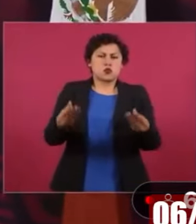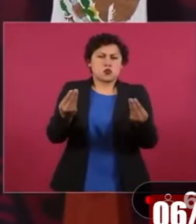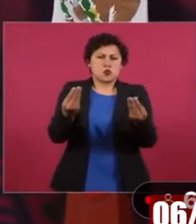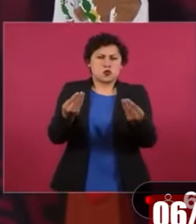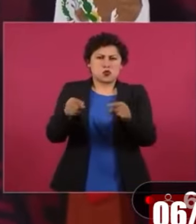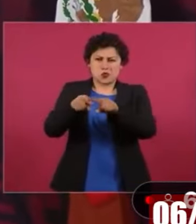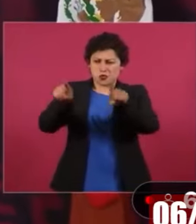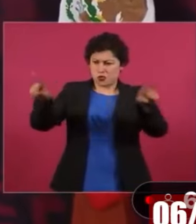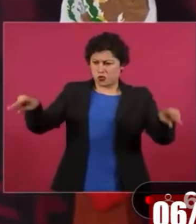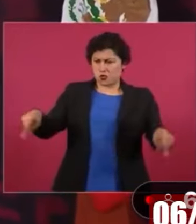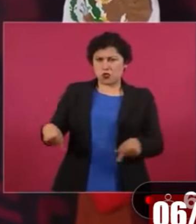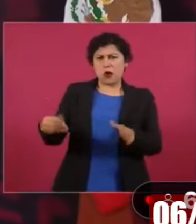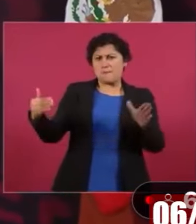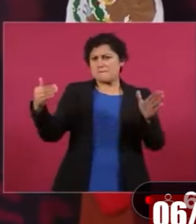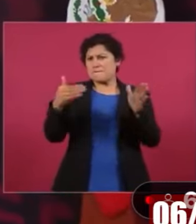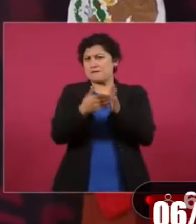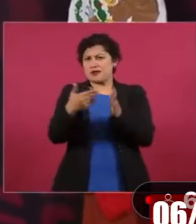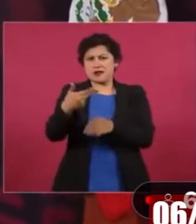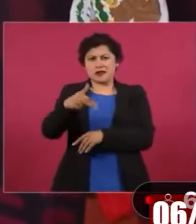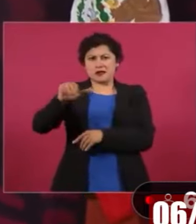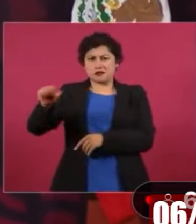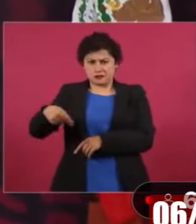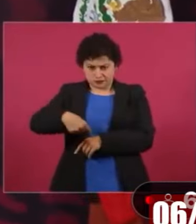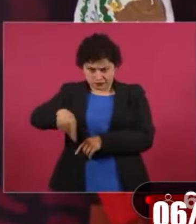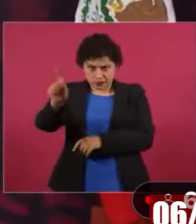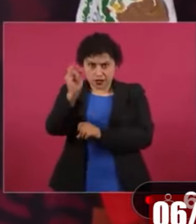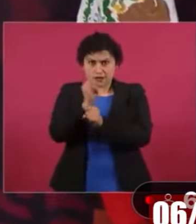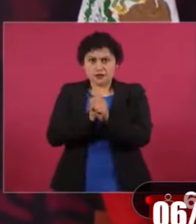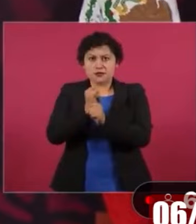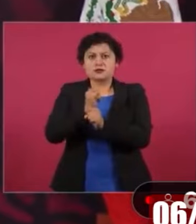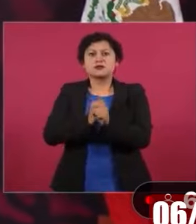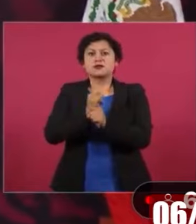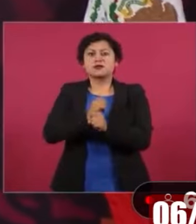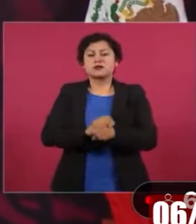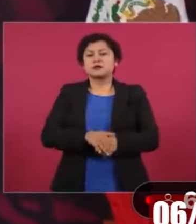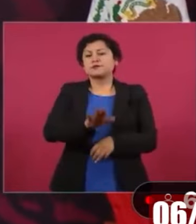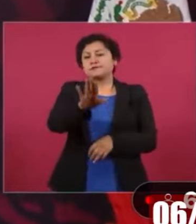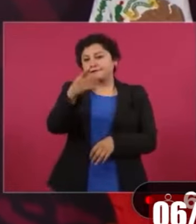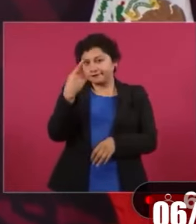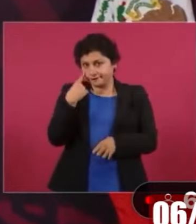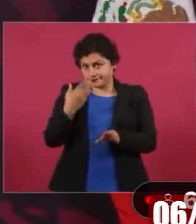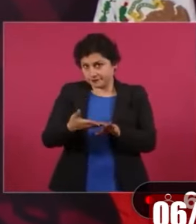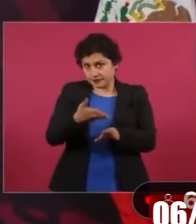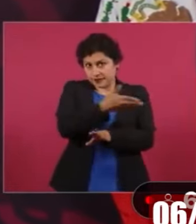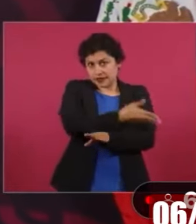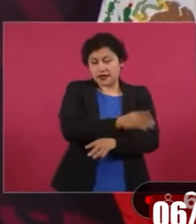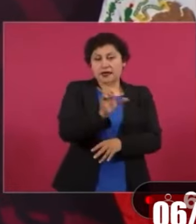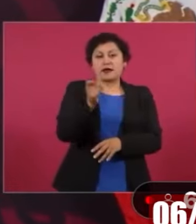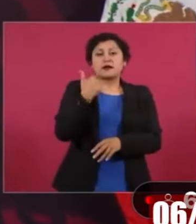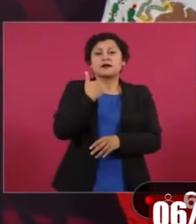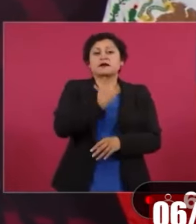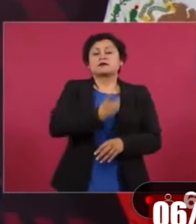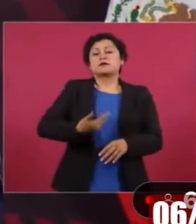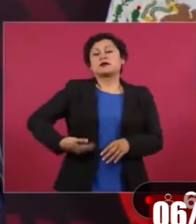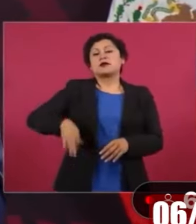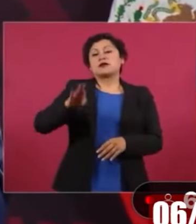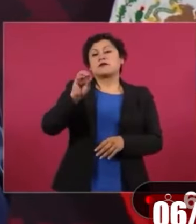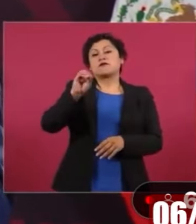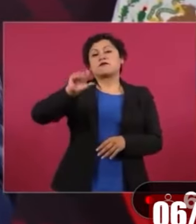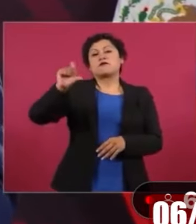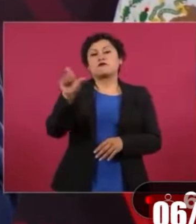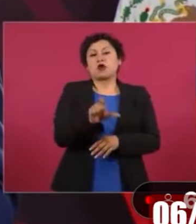través de este periodismo mafioso dijo el presidente de proceso así la respuesta reportaje de proceso